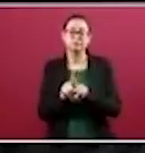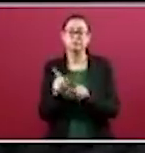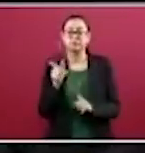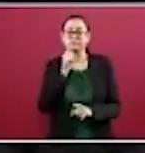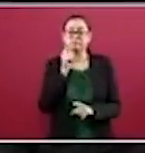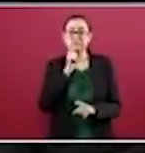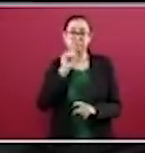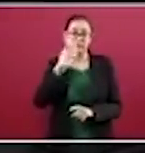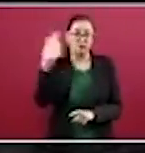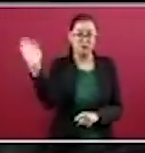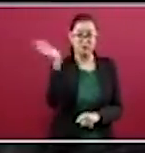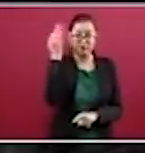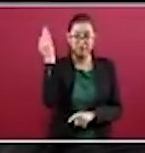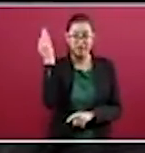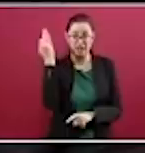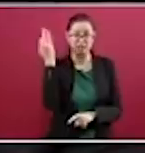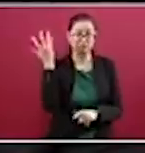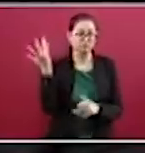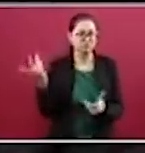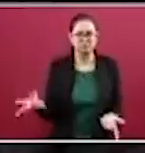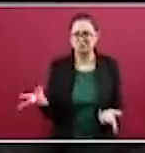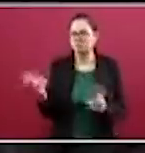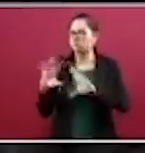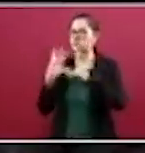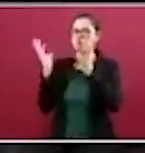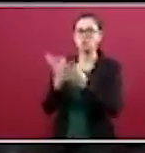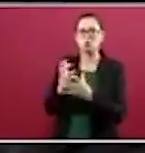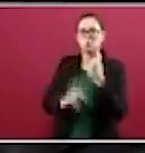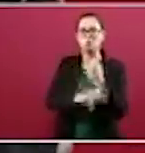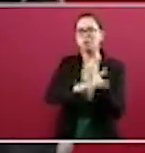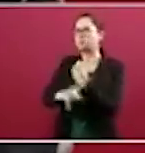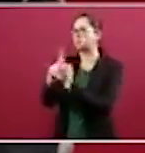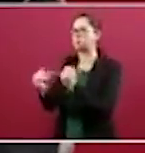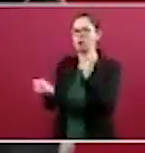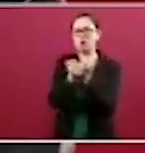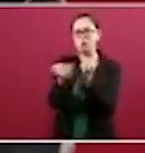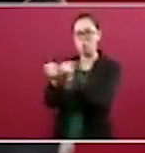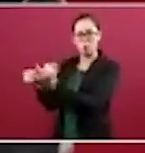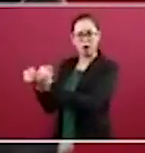policía federal. Eso existe en todo el mundo,